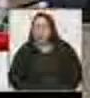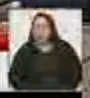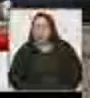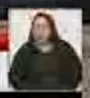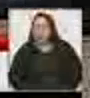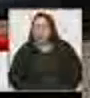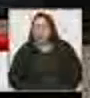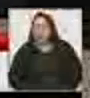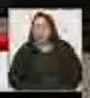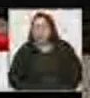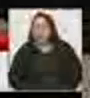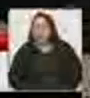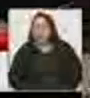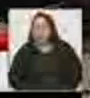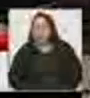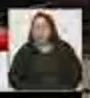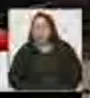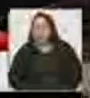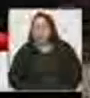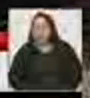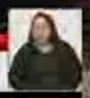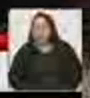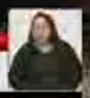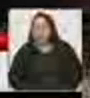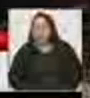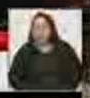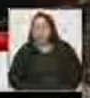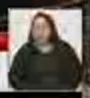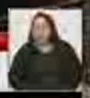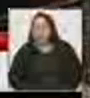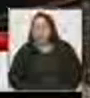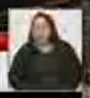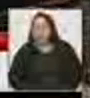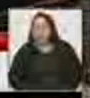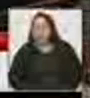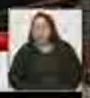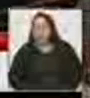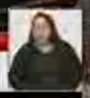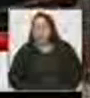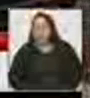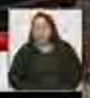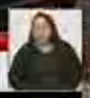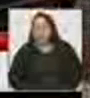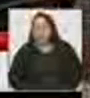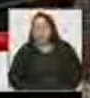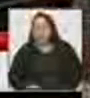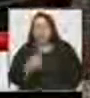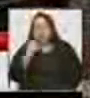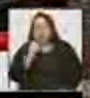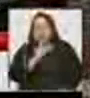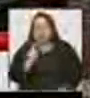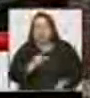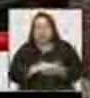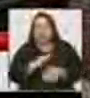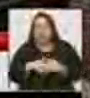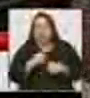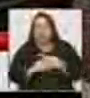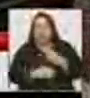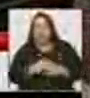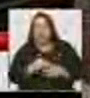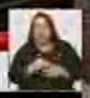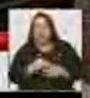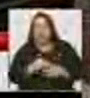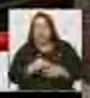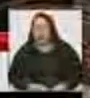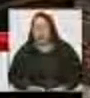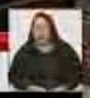y lo pongo sobre la mesa nomás para saber si es que esa es la intención. Me imagino que es porque si no todo el mundo va a empezar